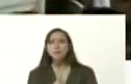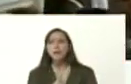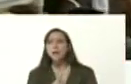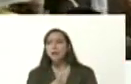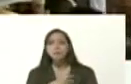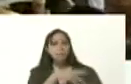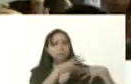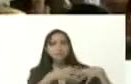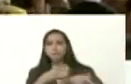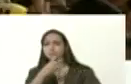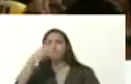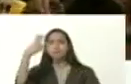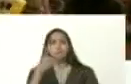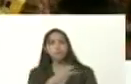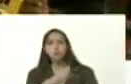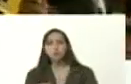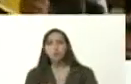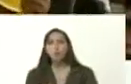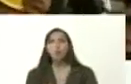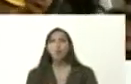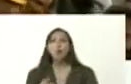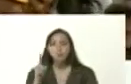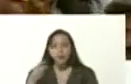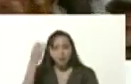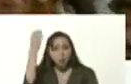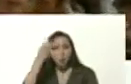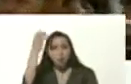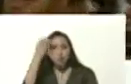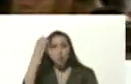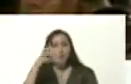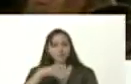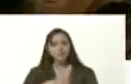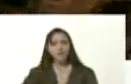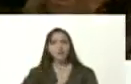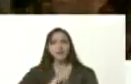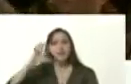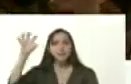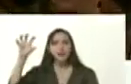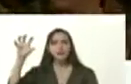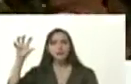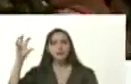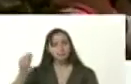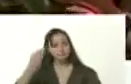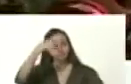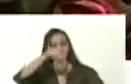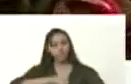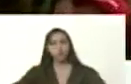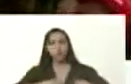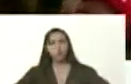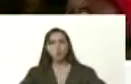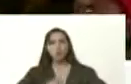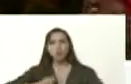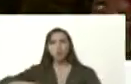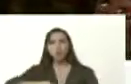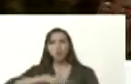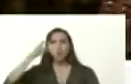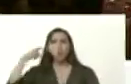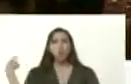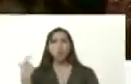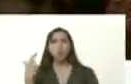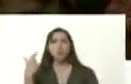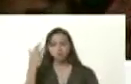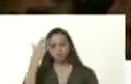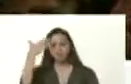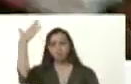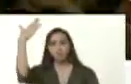para que la conciencia de patria siga sembrándose cada día más en el corazón de nuestro pueblo, en la mente de nuestro pueblo.